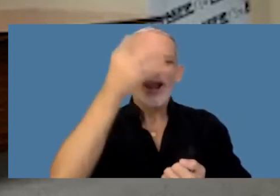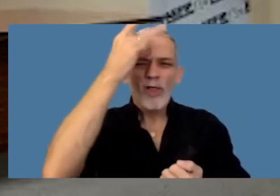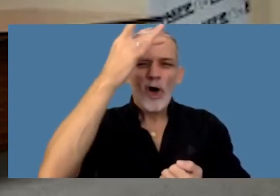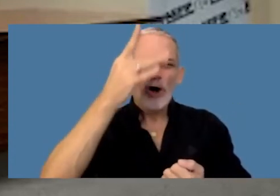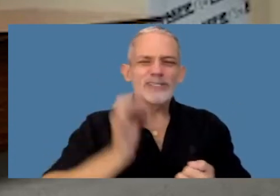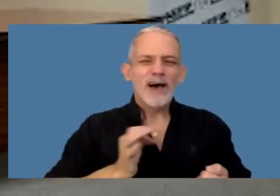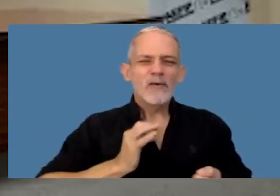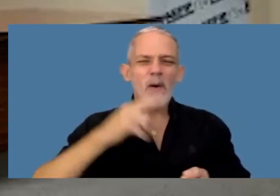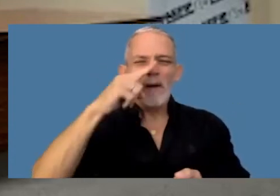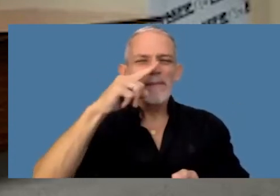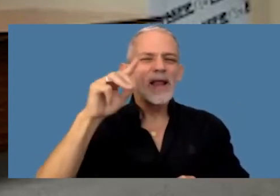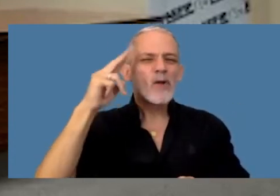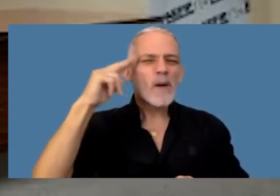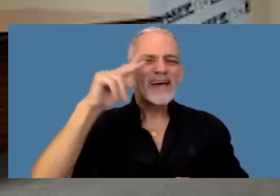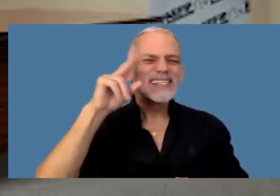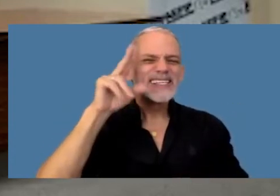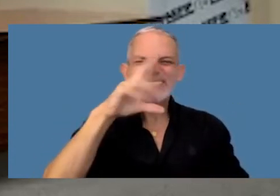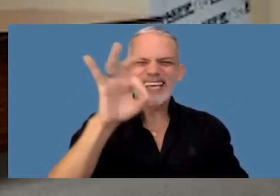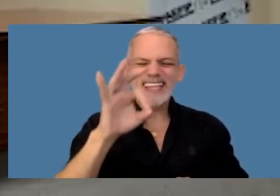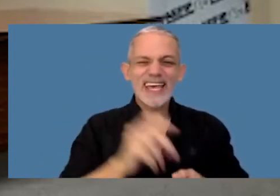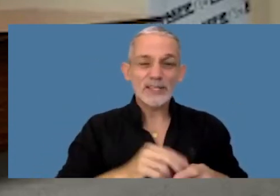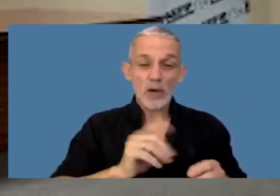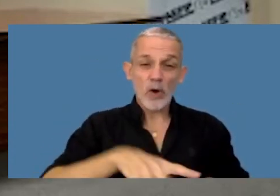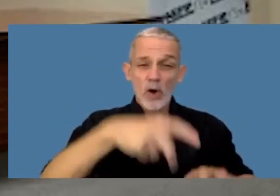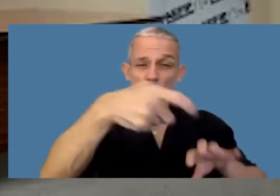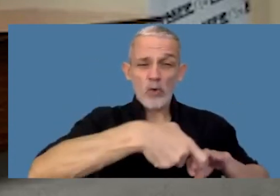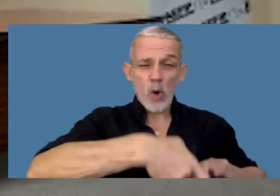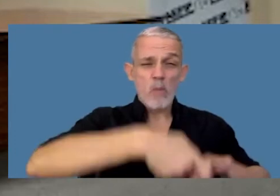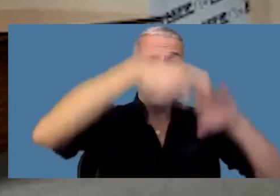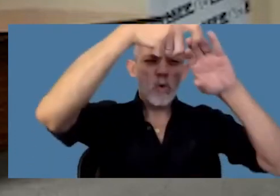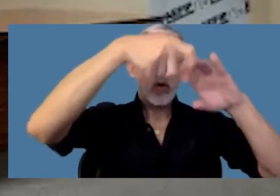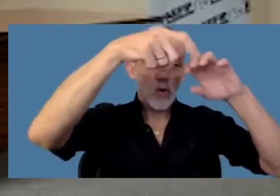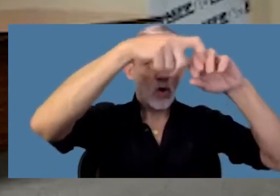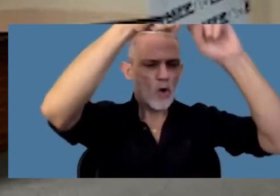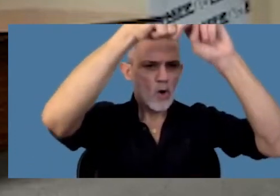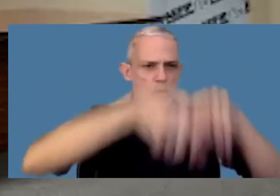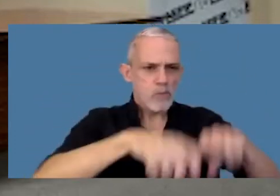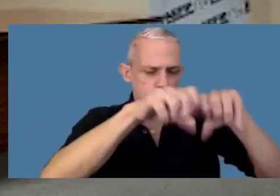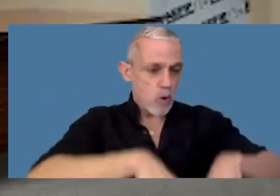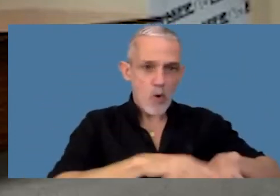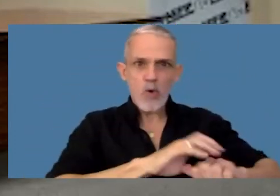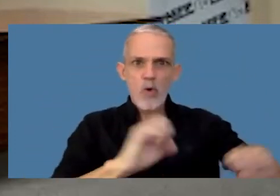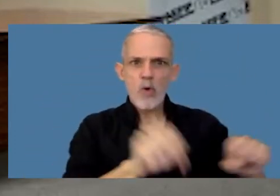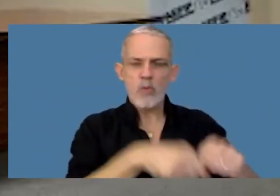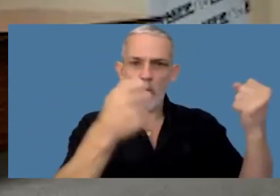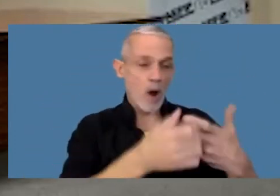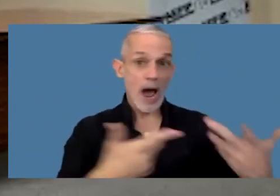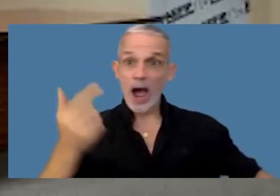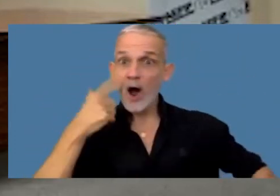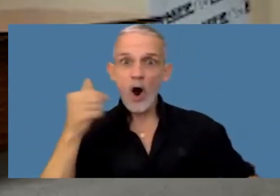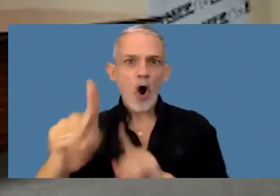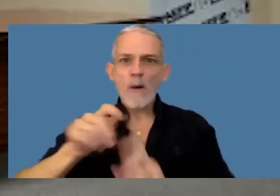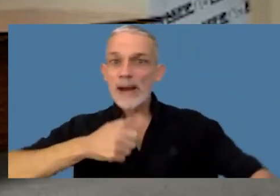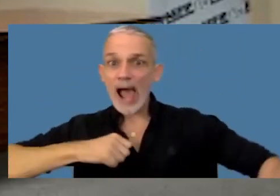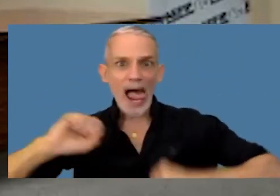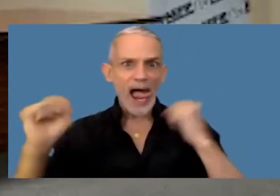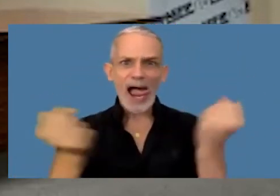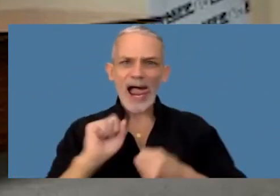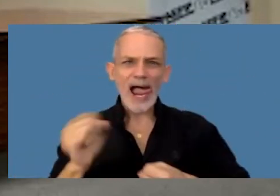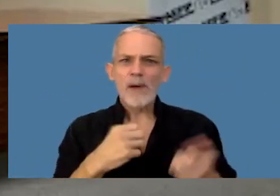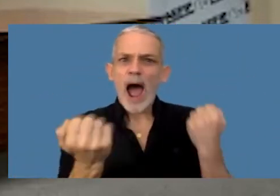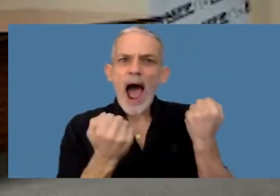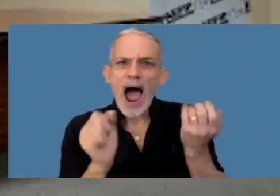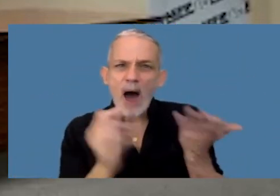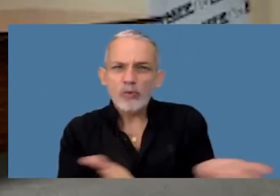ponen en una pluma, lo elevan como 30 metros de altura y lo sueltan y se estrella contra el piso. La desesperación de ese hombre, porque era su